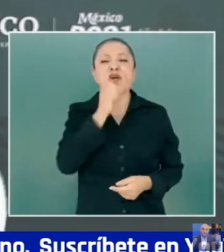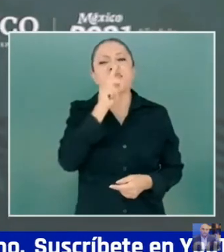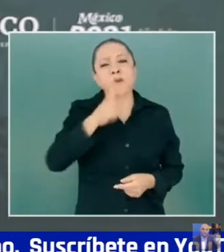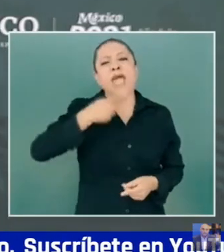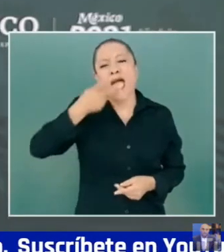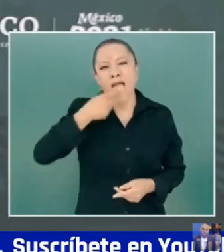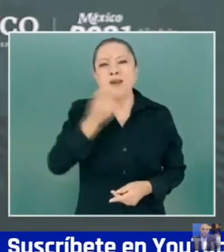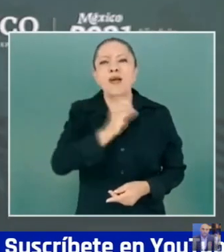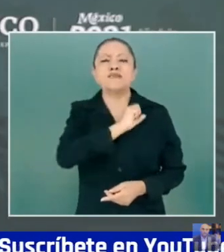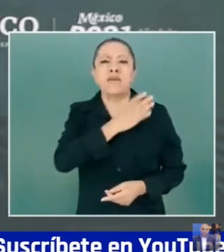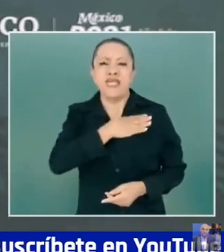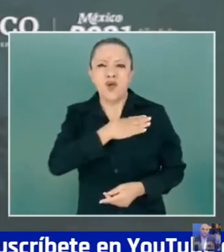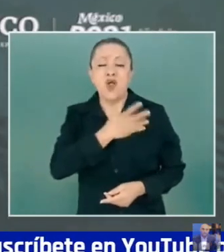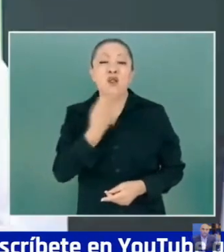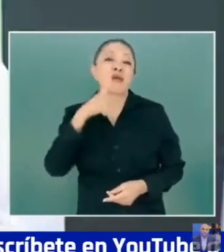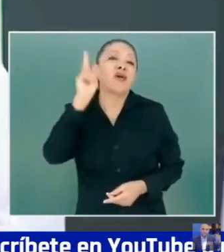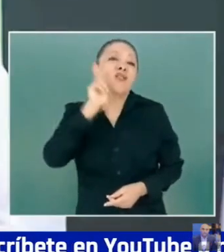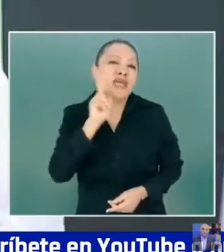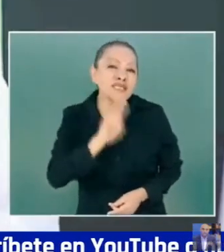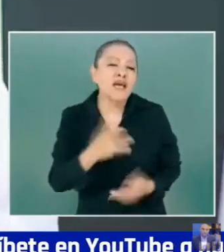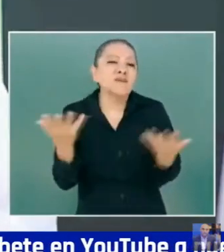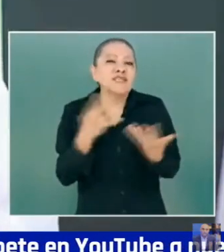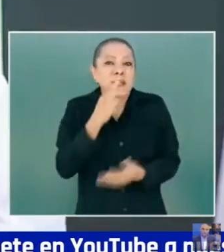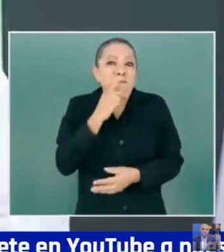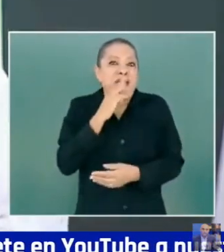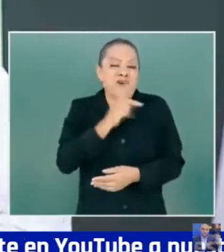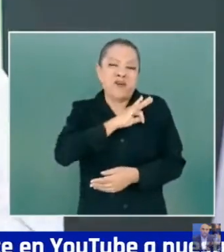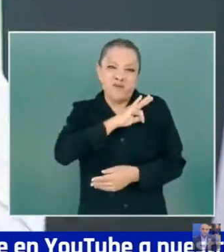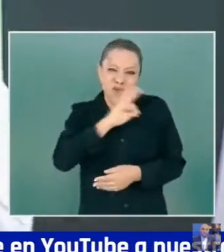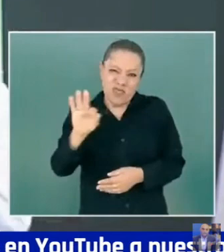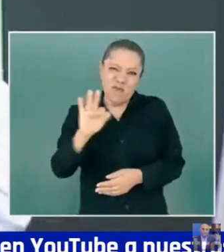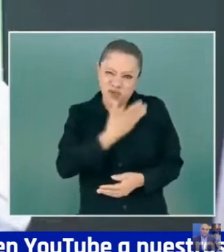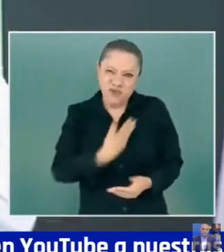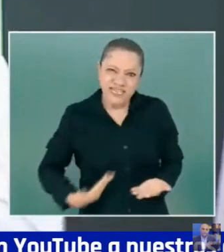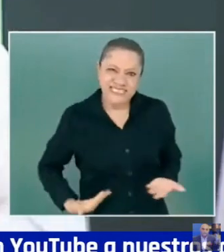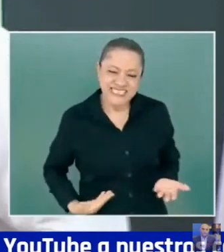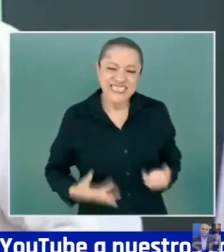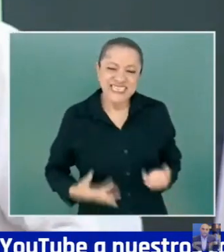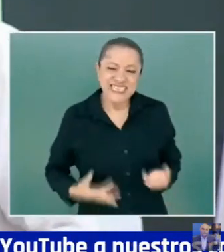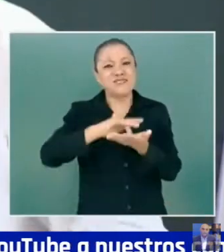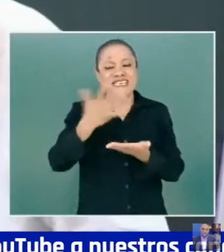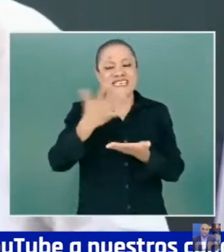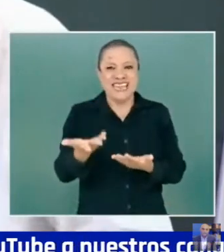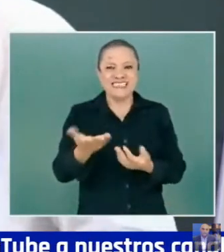pero tratamos de hacer lo mejor que podemos, señor presidente. Muchas gracias.